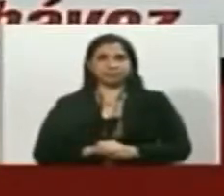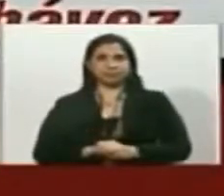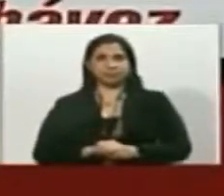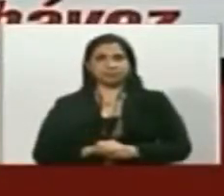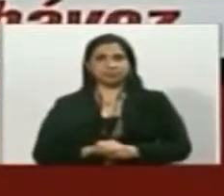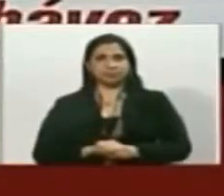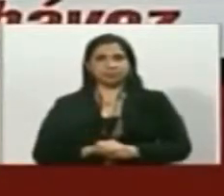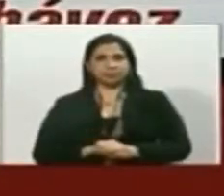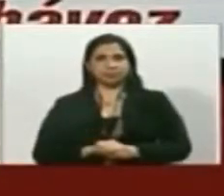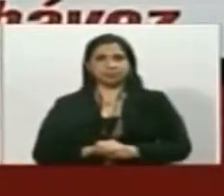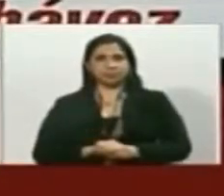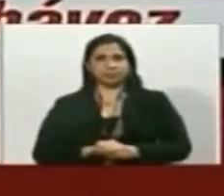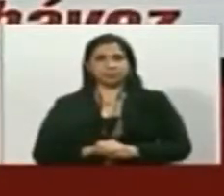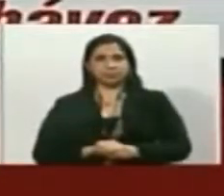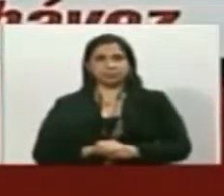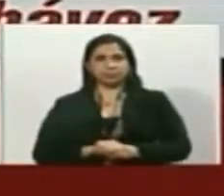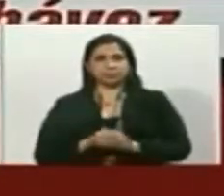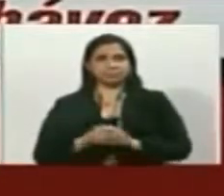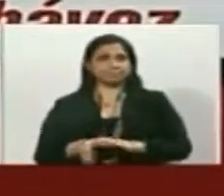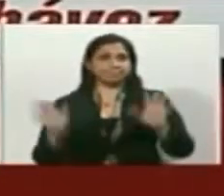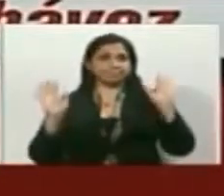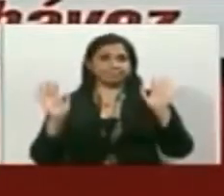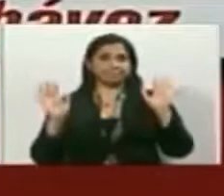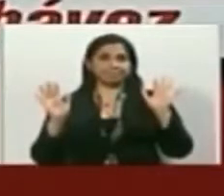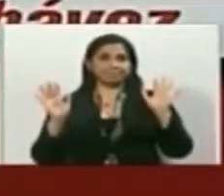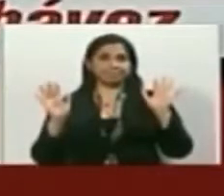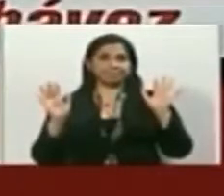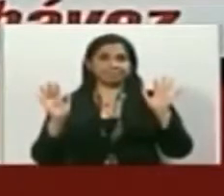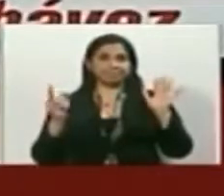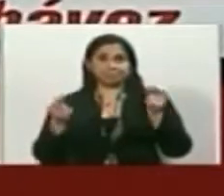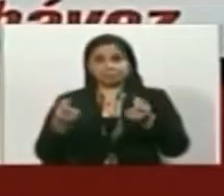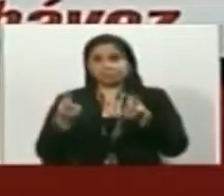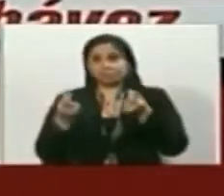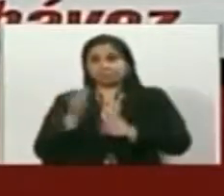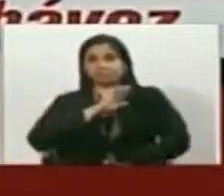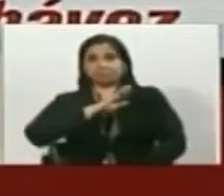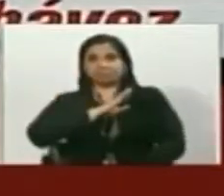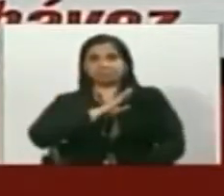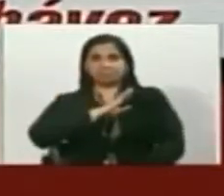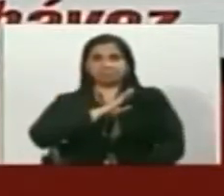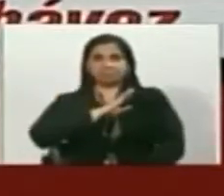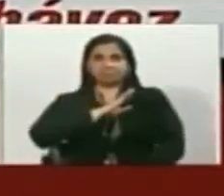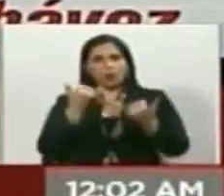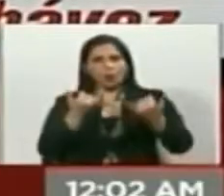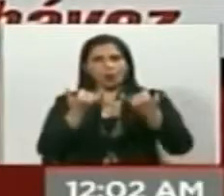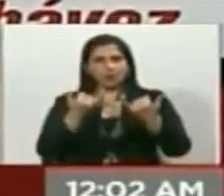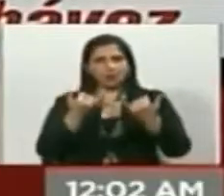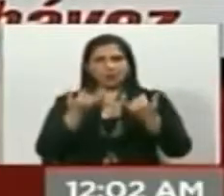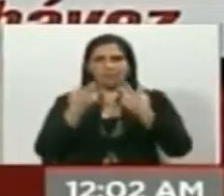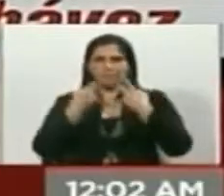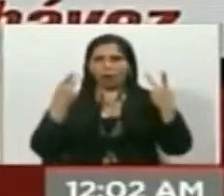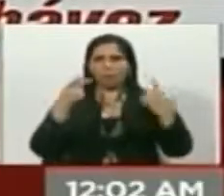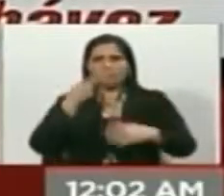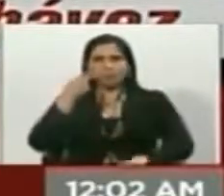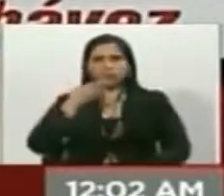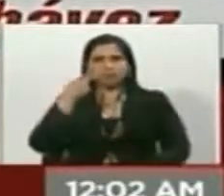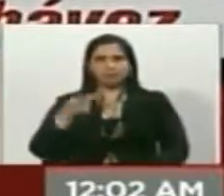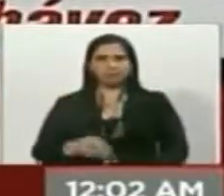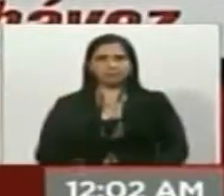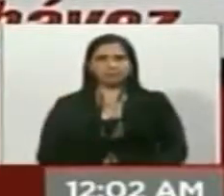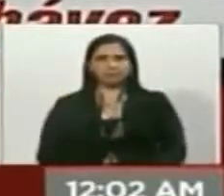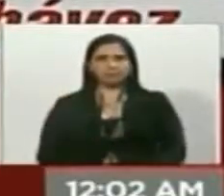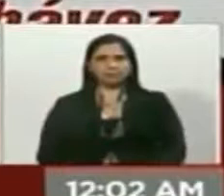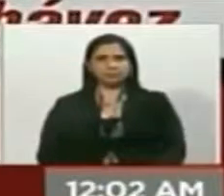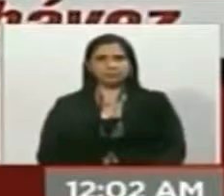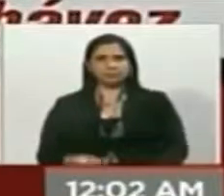Nada, porque así es, pues no es dueño de su pedacito ahí. Dueño de su pedacito. Pero así son